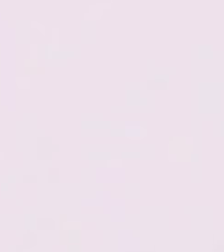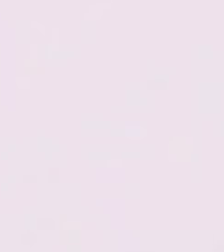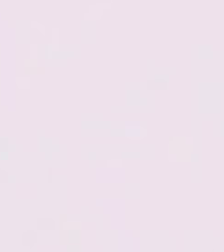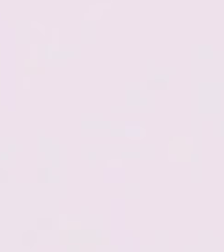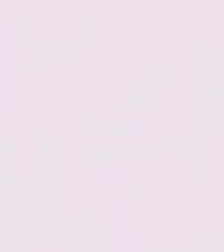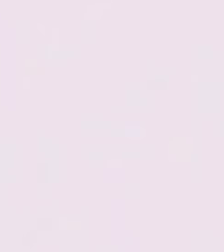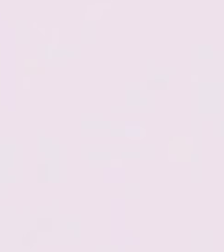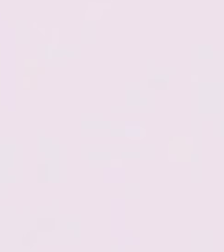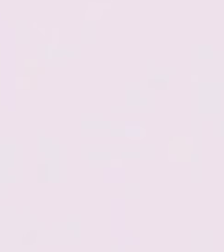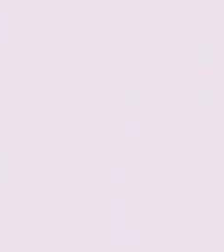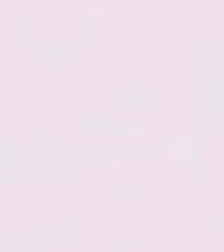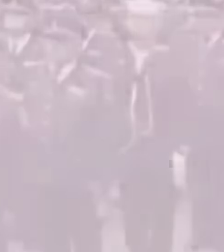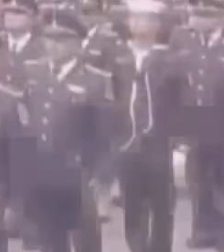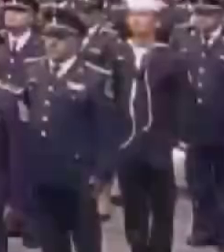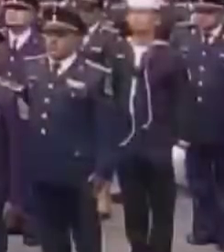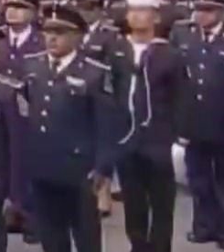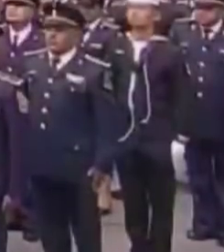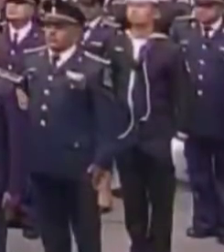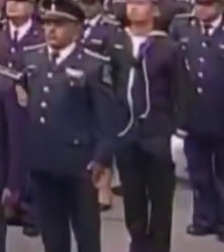Mire. Los aviones.